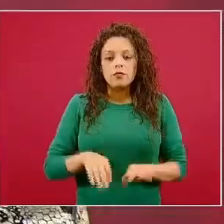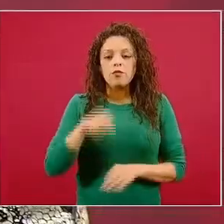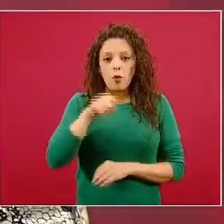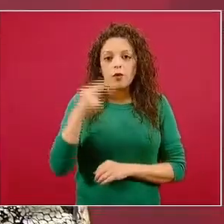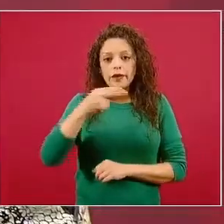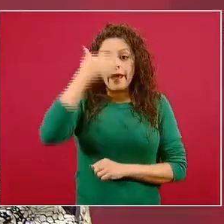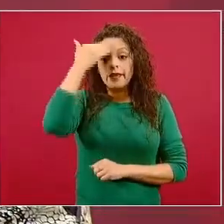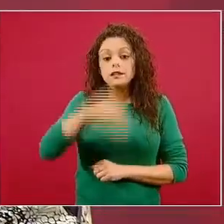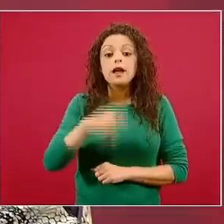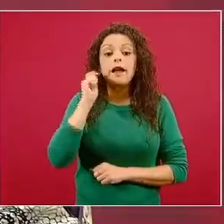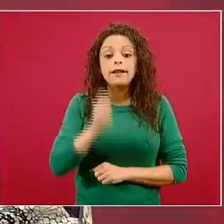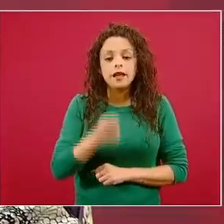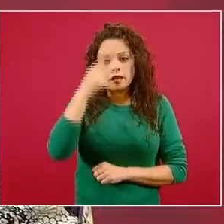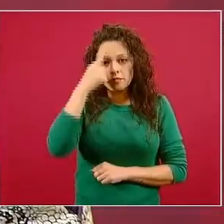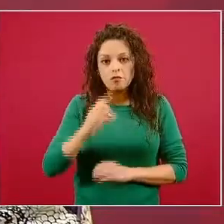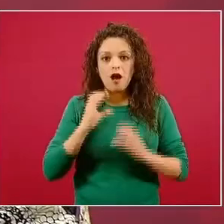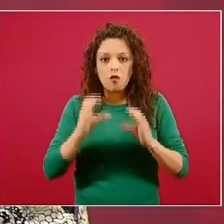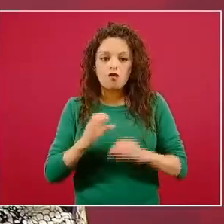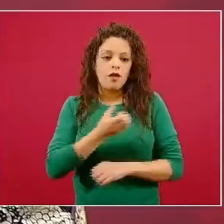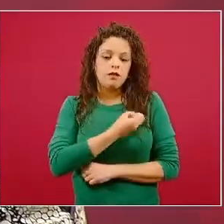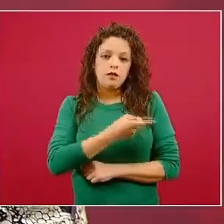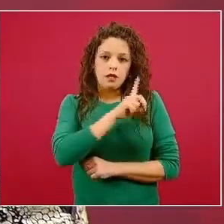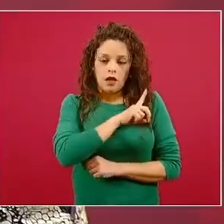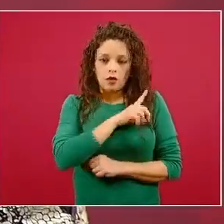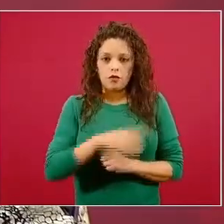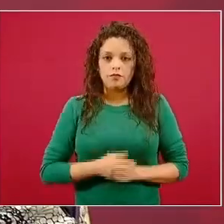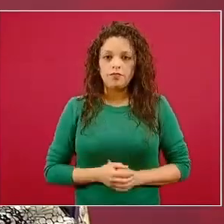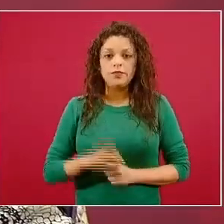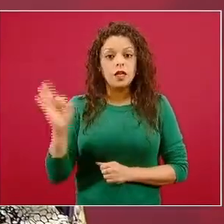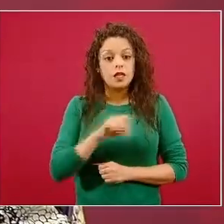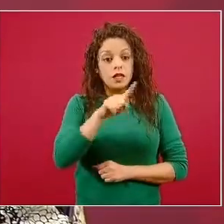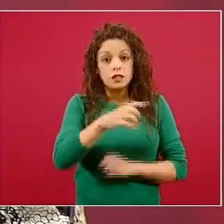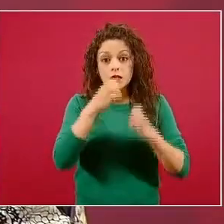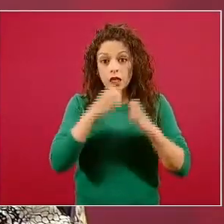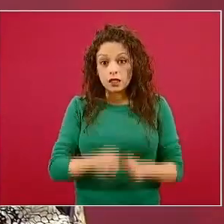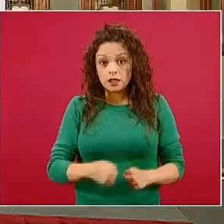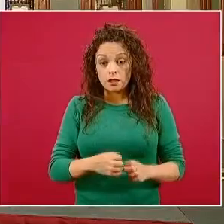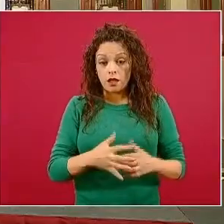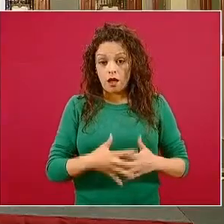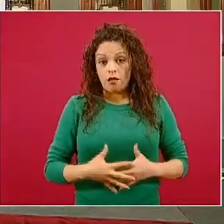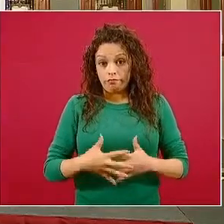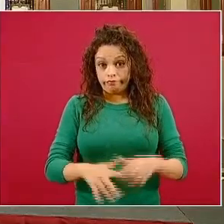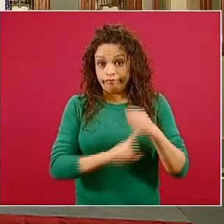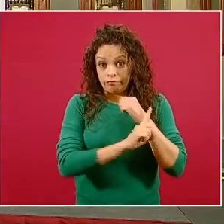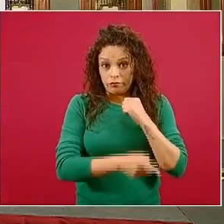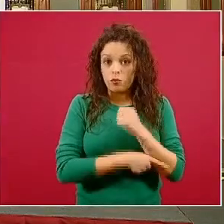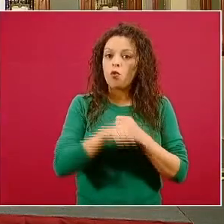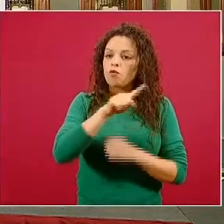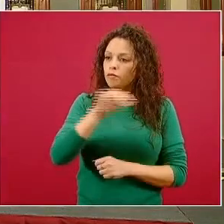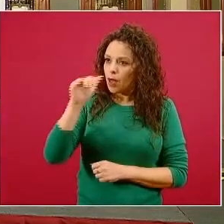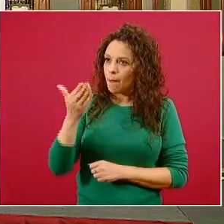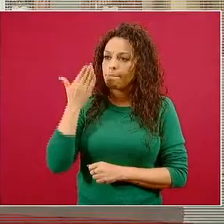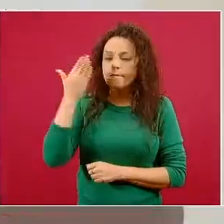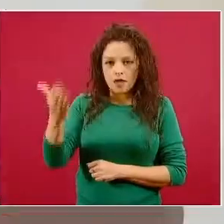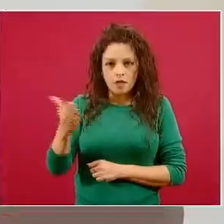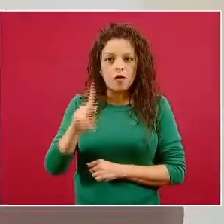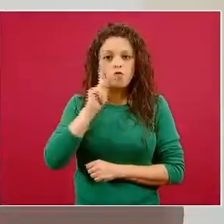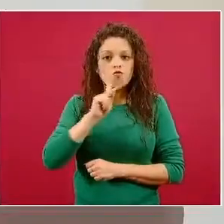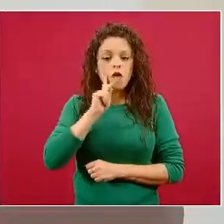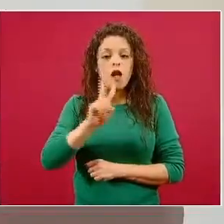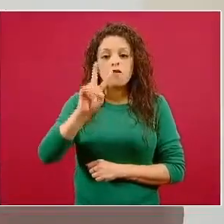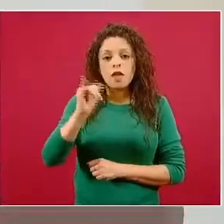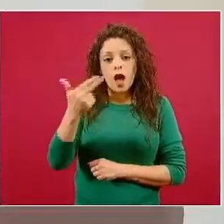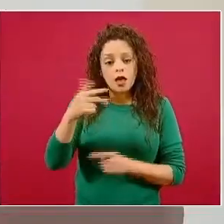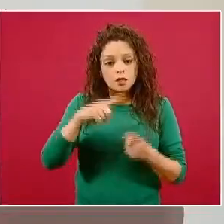saber y mantenernos saludables. Si están embarazadas, por favor soliciten la prueba de VIH y de sífilis para proteger